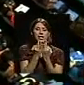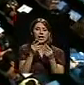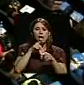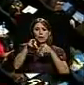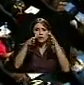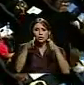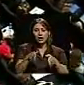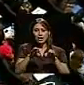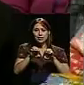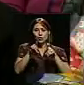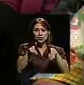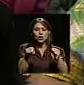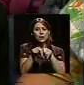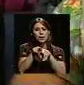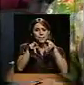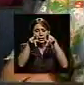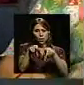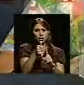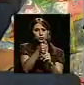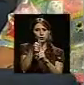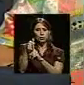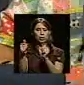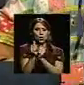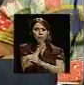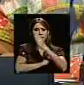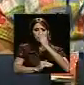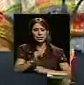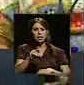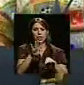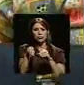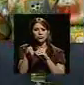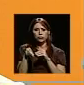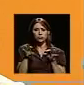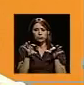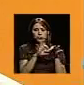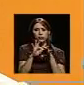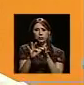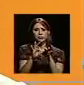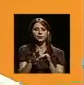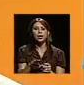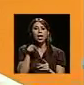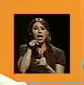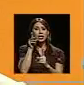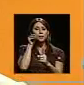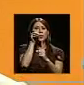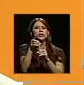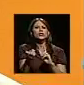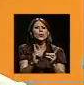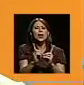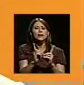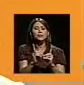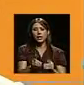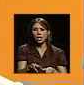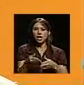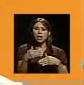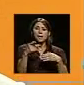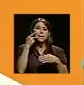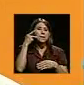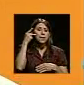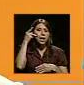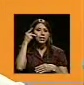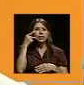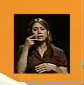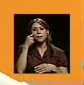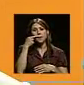de la educación y personas con discapacidad y afines. Y el propósito es brindarle a padres de familia, madres